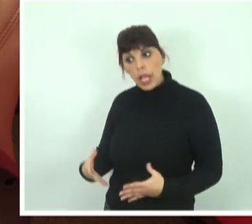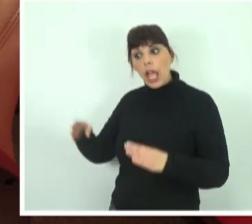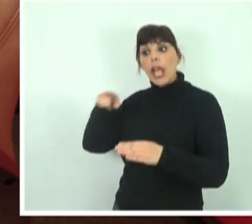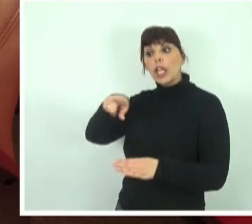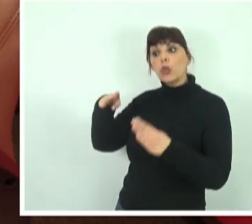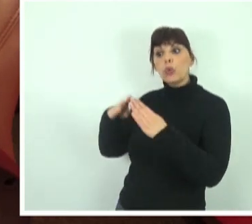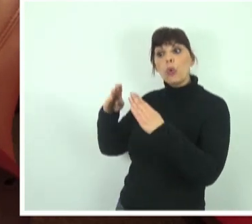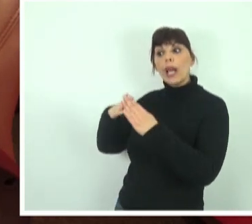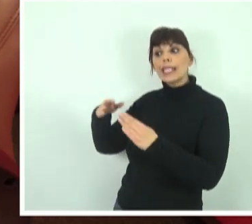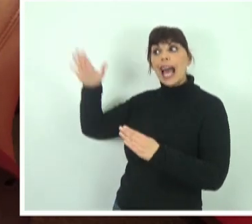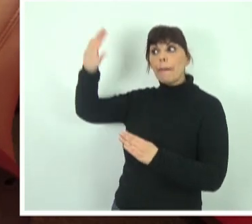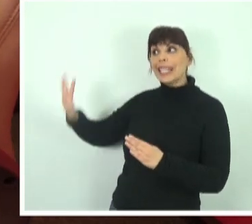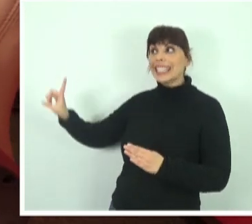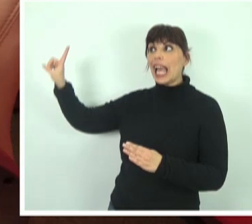casa.